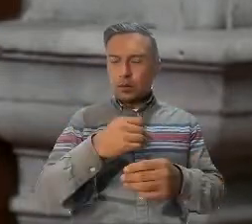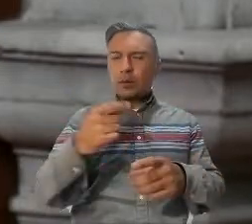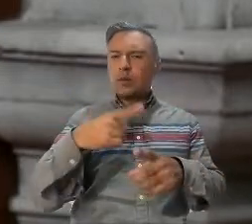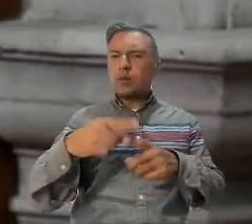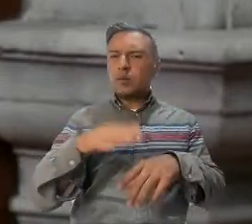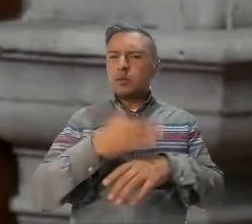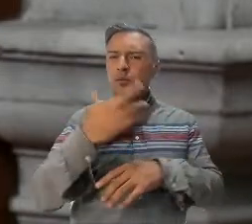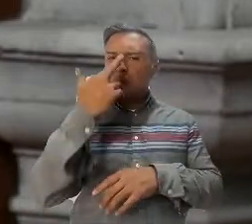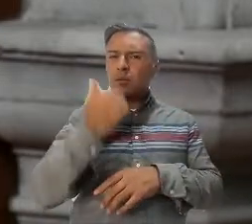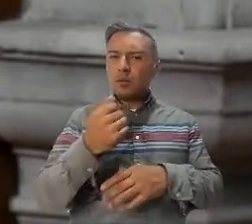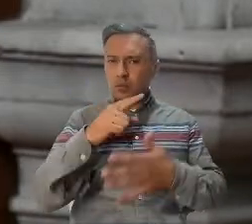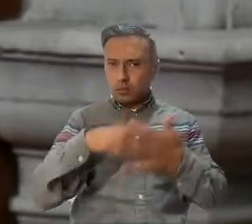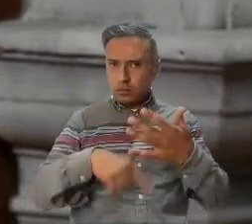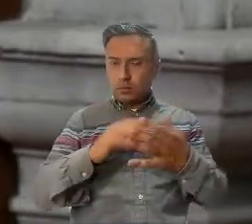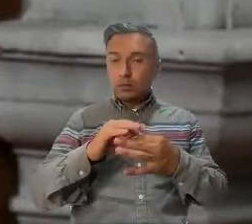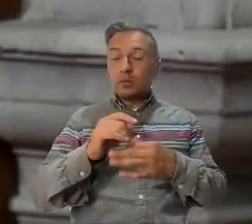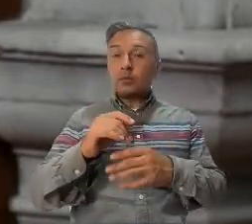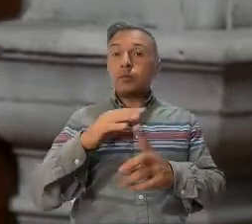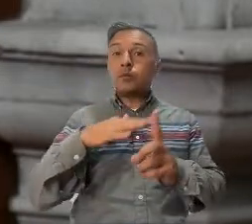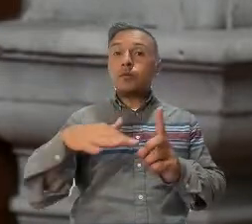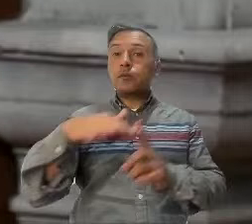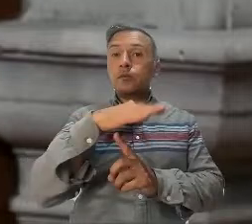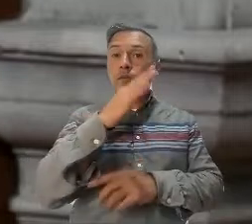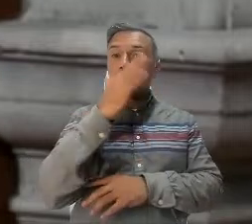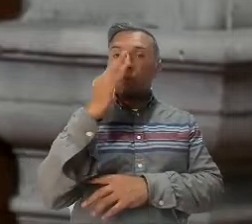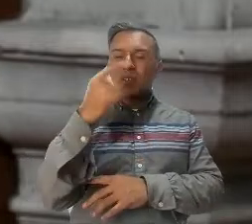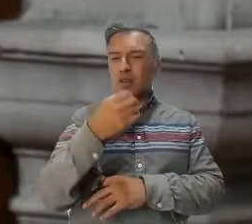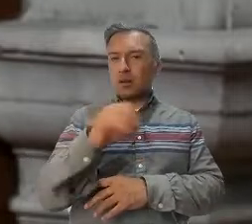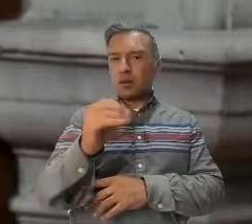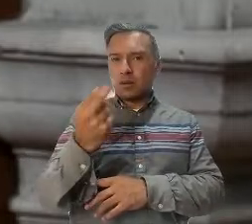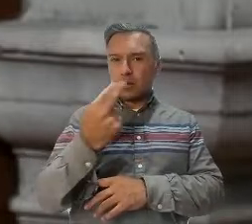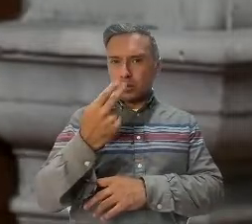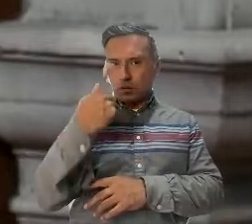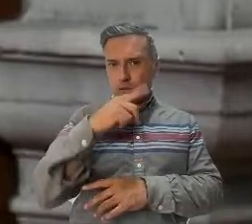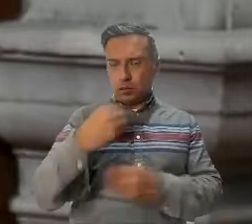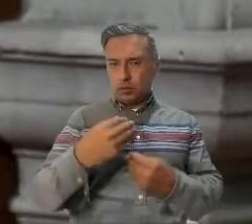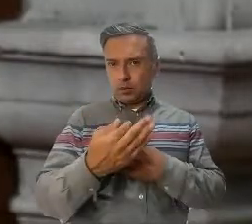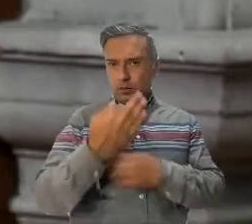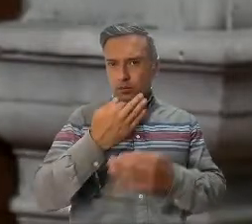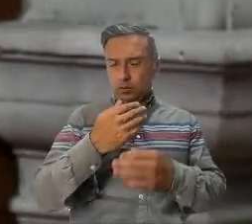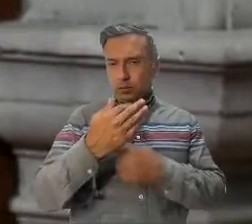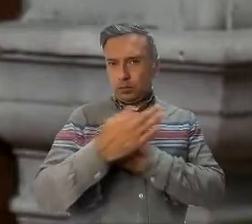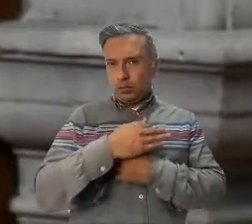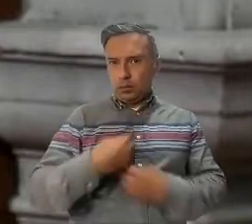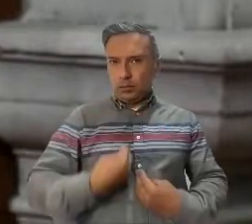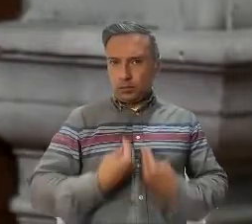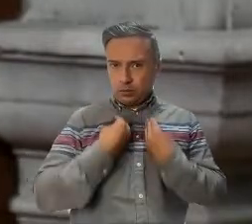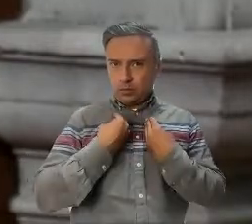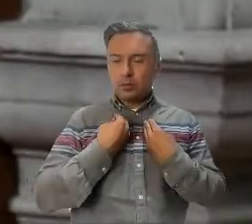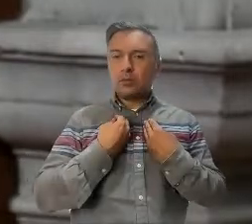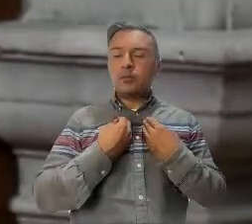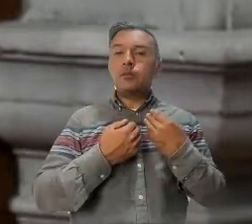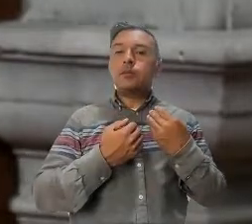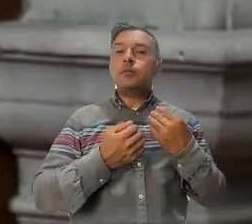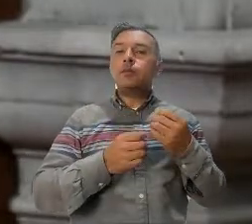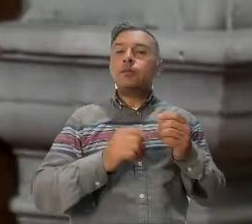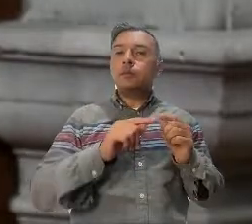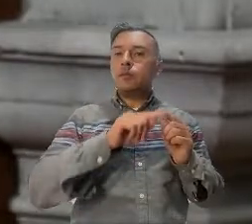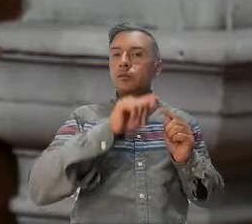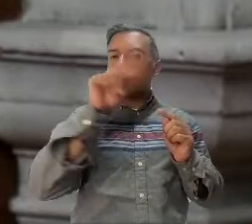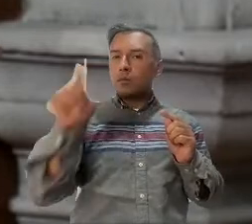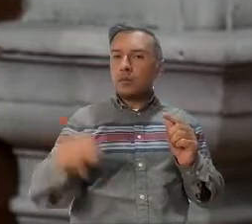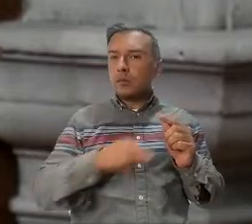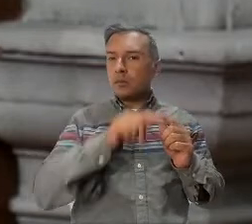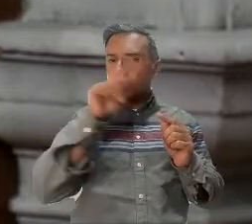Las zonas forestales son necesarias para la vida en el planeta, son parte fundamental en los ciclos de producción y distribución de